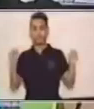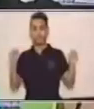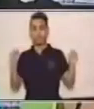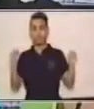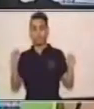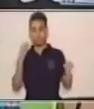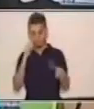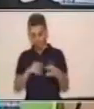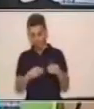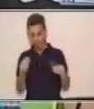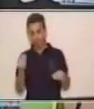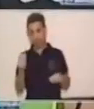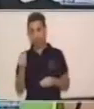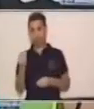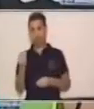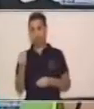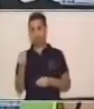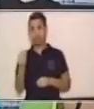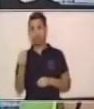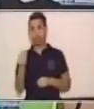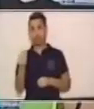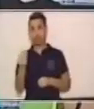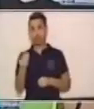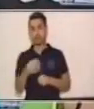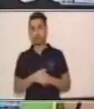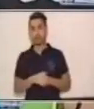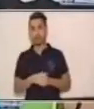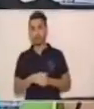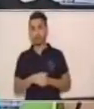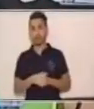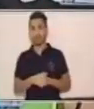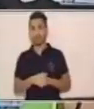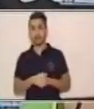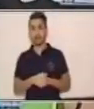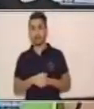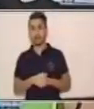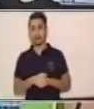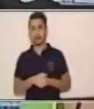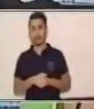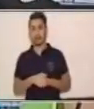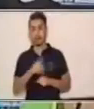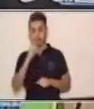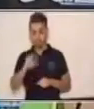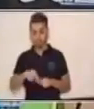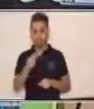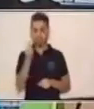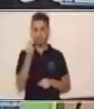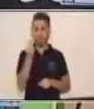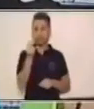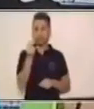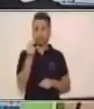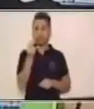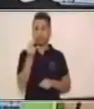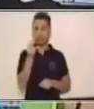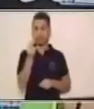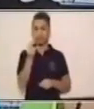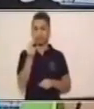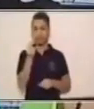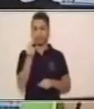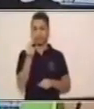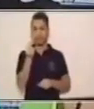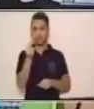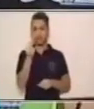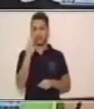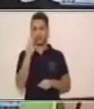¡Pum! Muy bien, sacamos nuestro primer taponcito y puedes